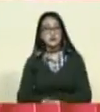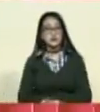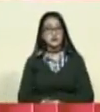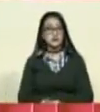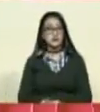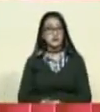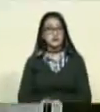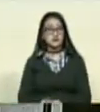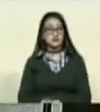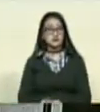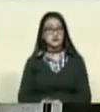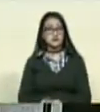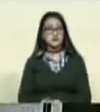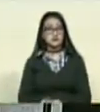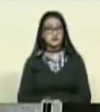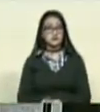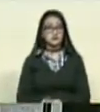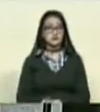Casi que